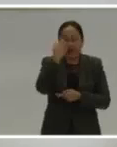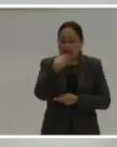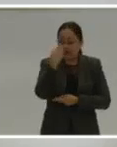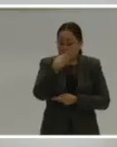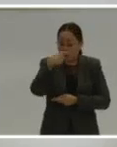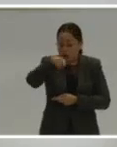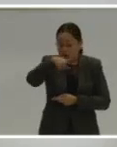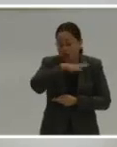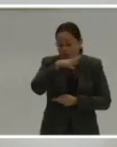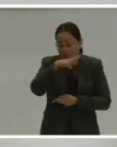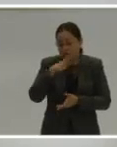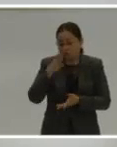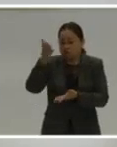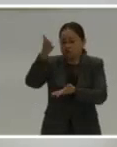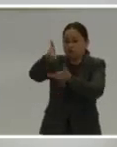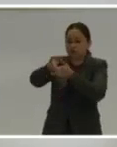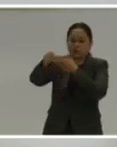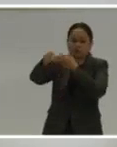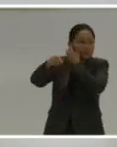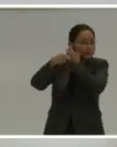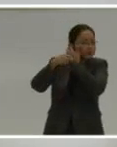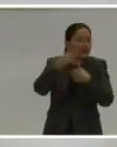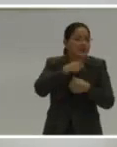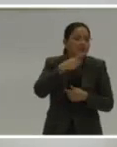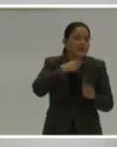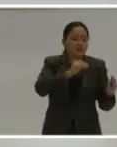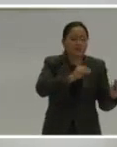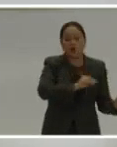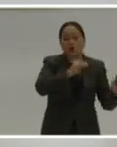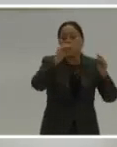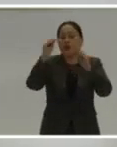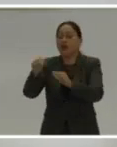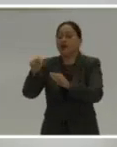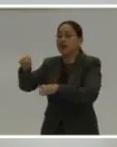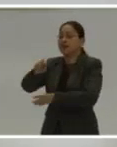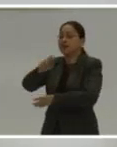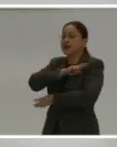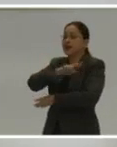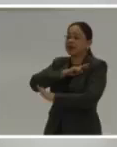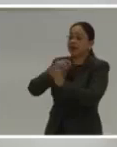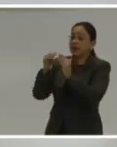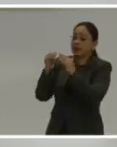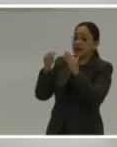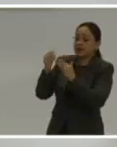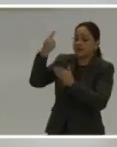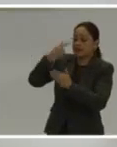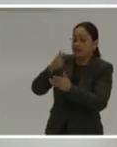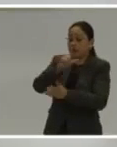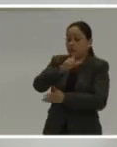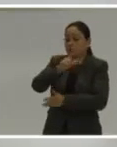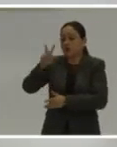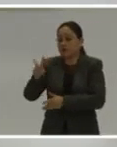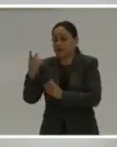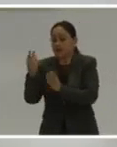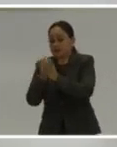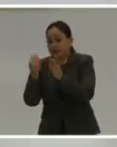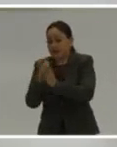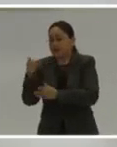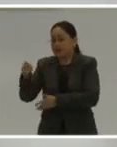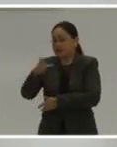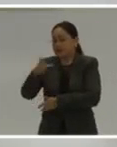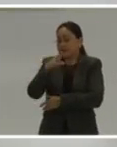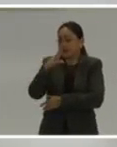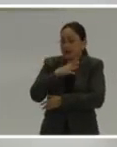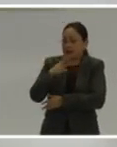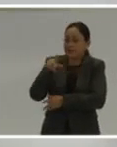puedan ir a alquilar una casita en el pueblo con un familiar para que los días de clase pueda estar ahí, fin de